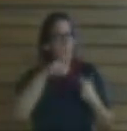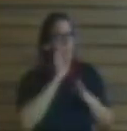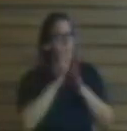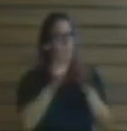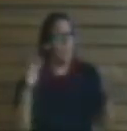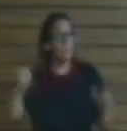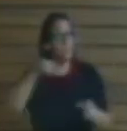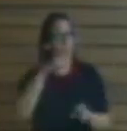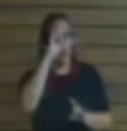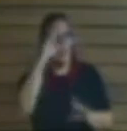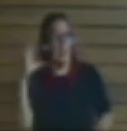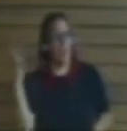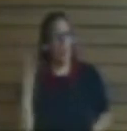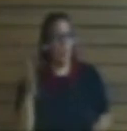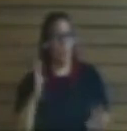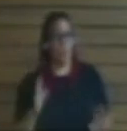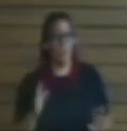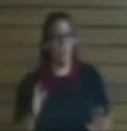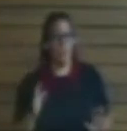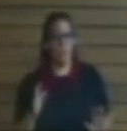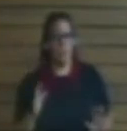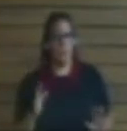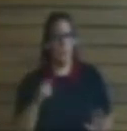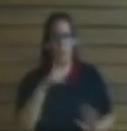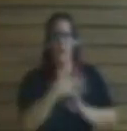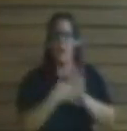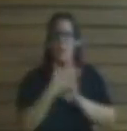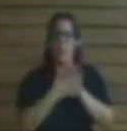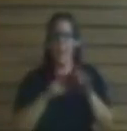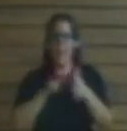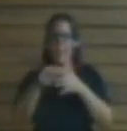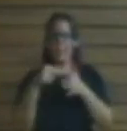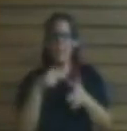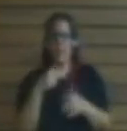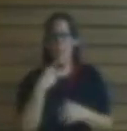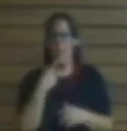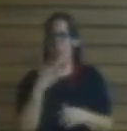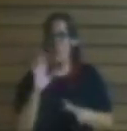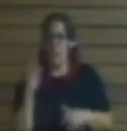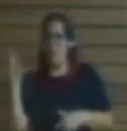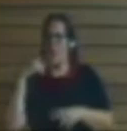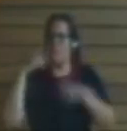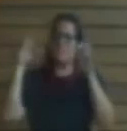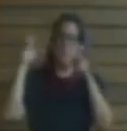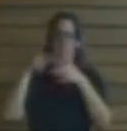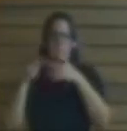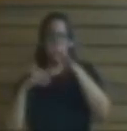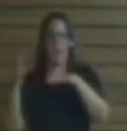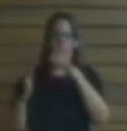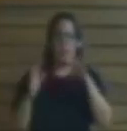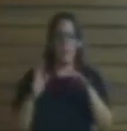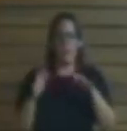cámara. Todos. Bien. Habla de transparencia. Y dice que no, que es que no sé quién de transparencia. Yo lo que he dicho